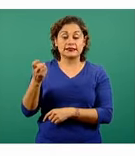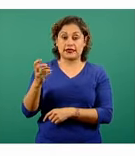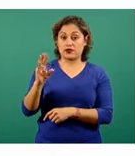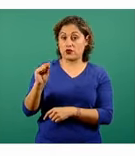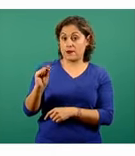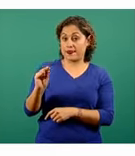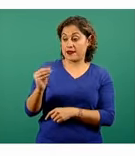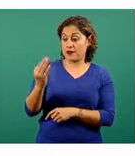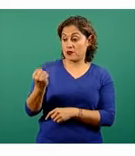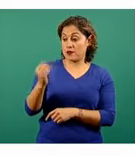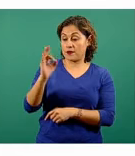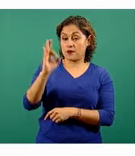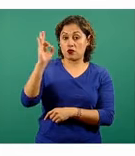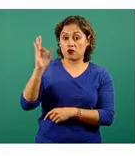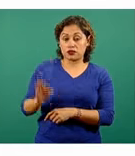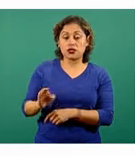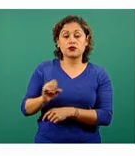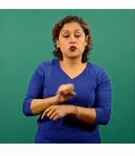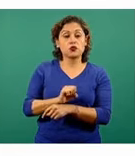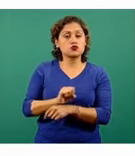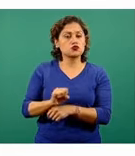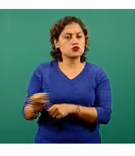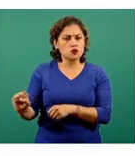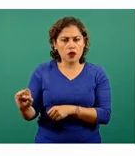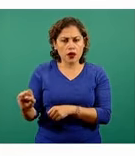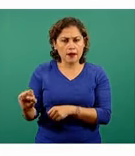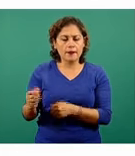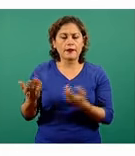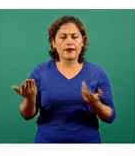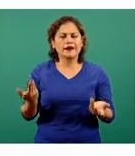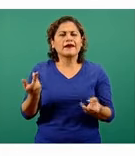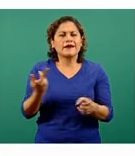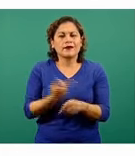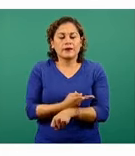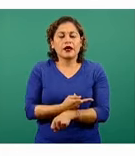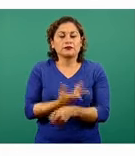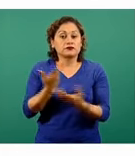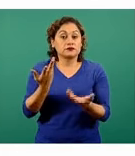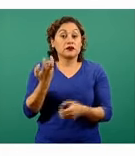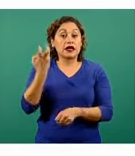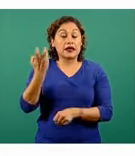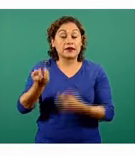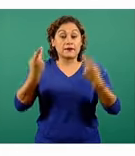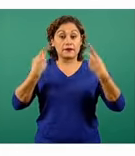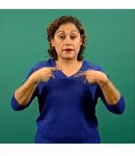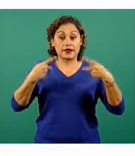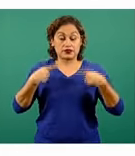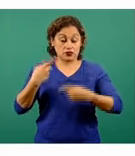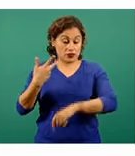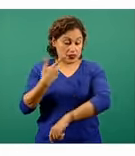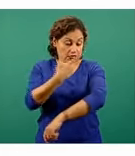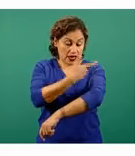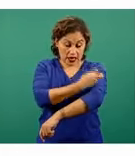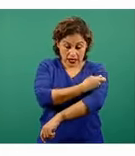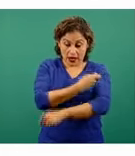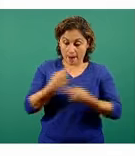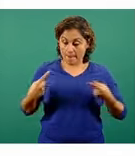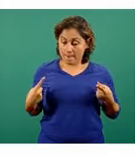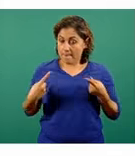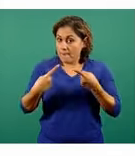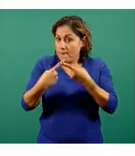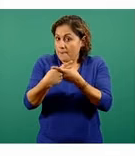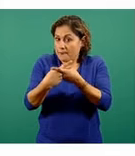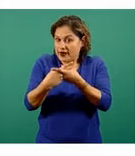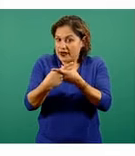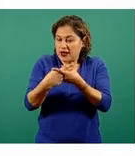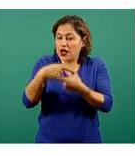99%, son ESAVIS leves, que básicamente se refiere a aquellas manifestaciones que se producen de manera local